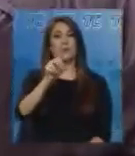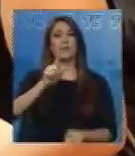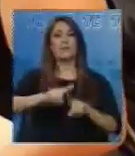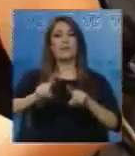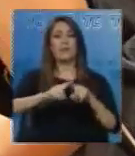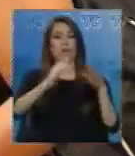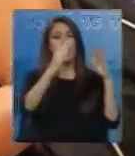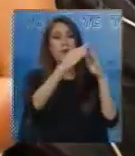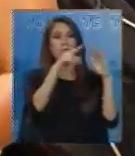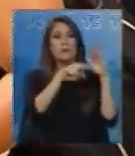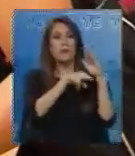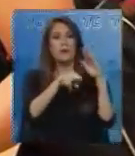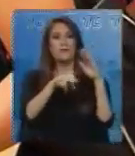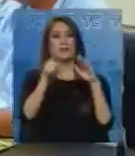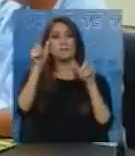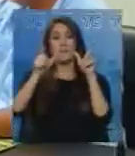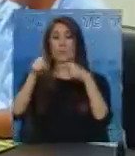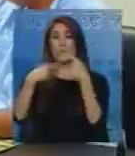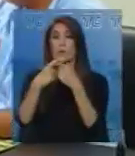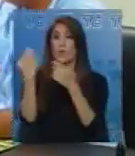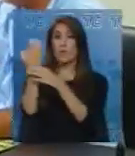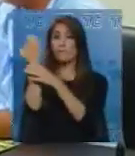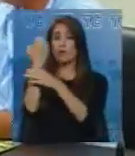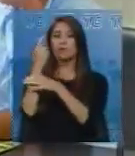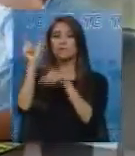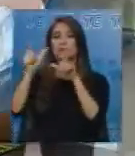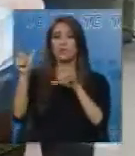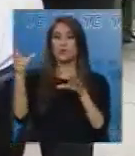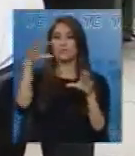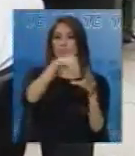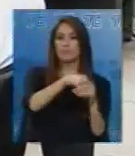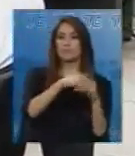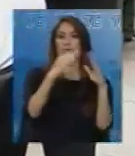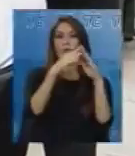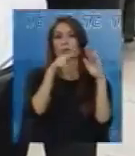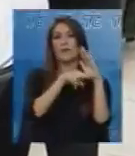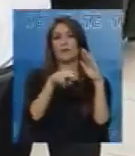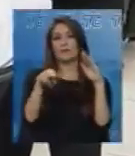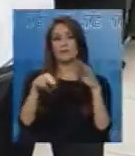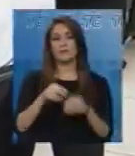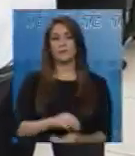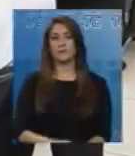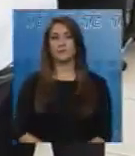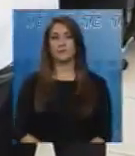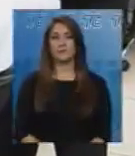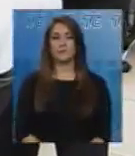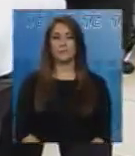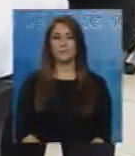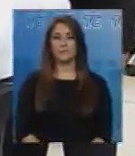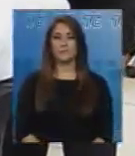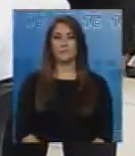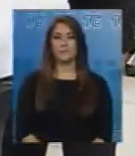albergues para atender a la población en caso de ser necesario. Saskia Bermeo, TC Televisión.